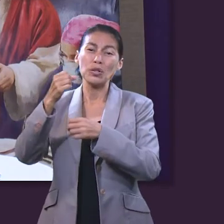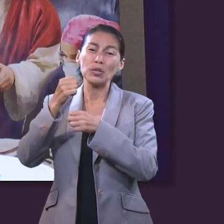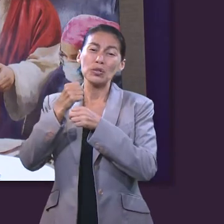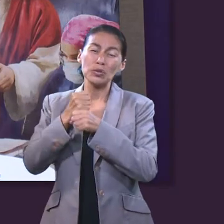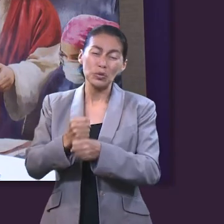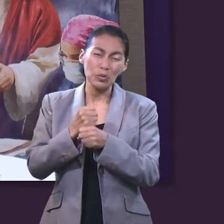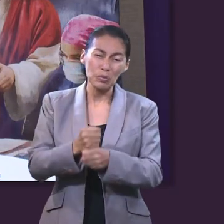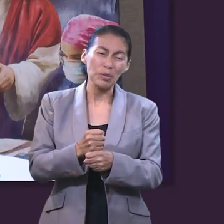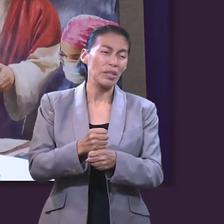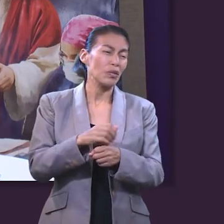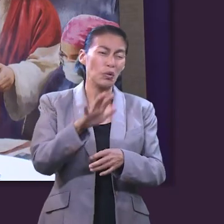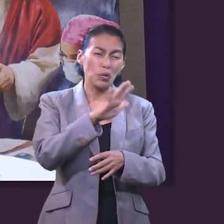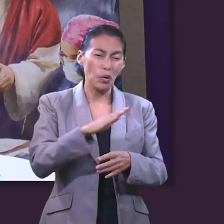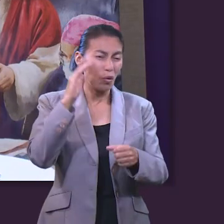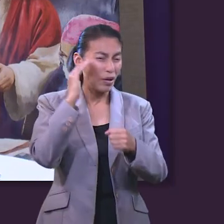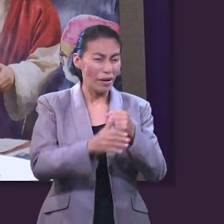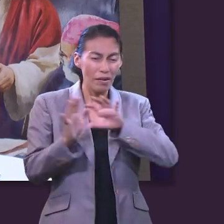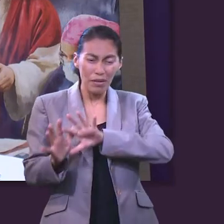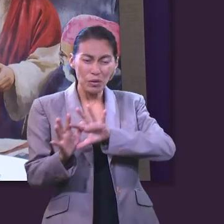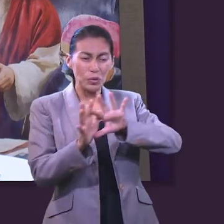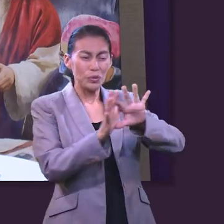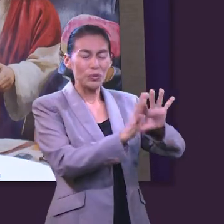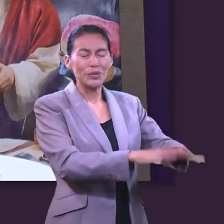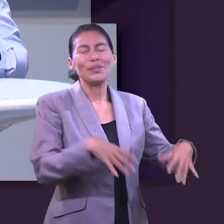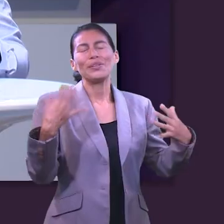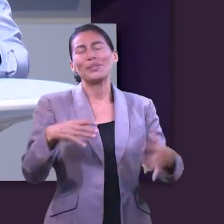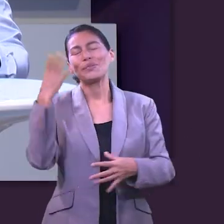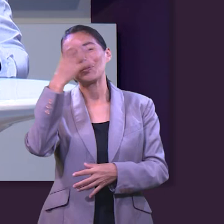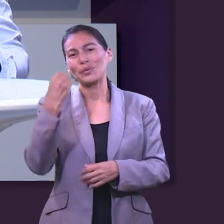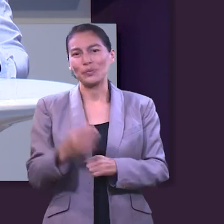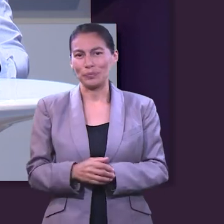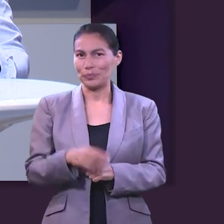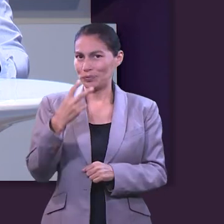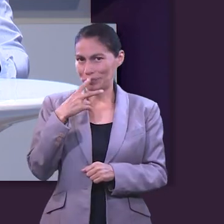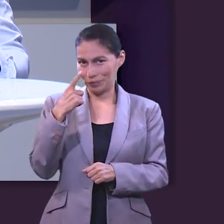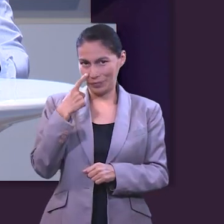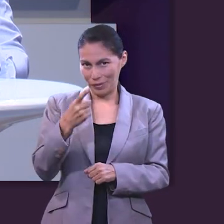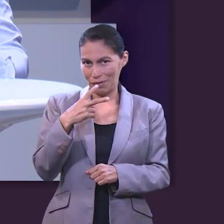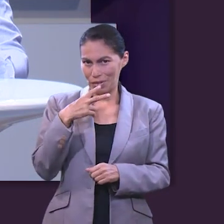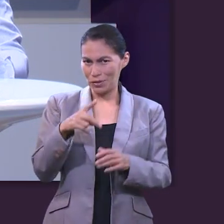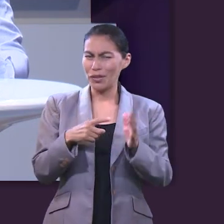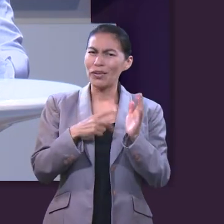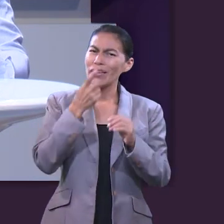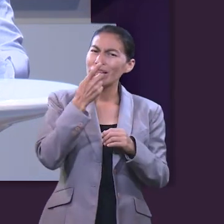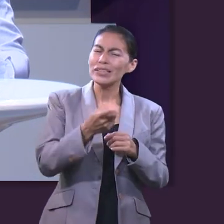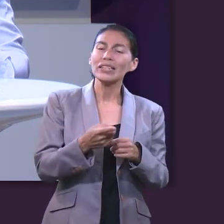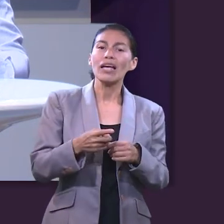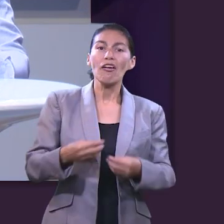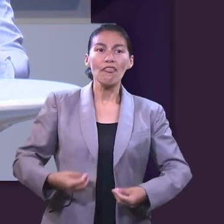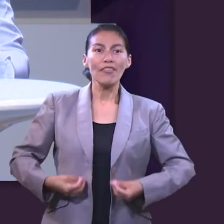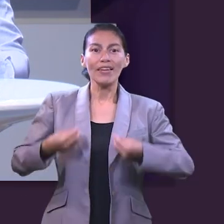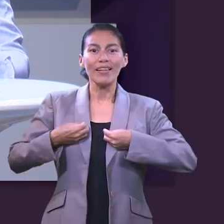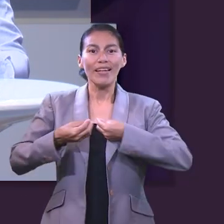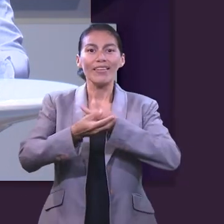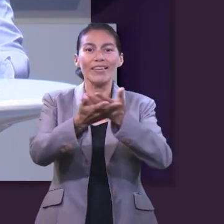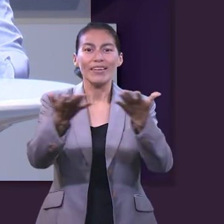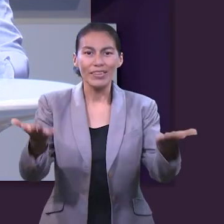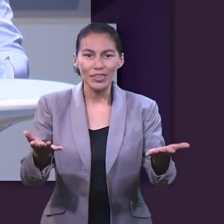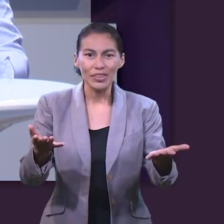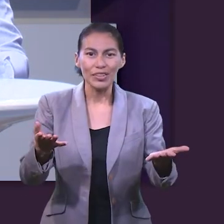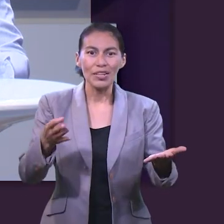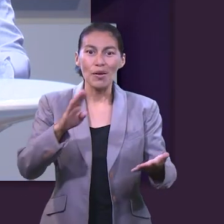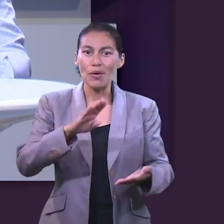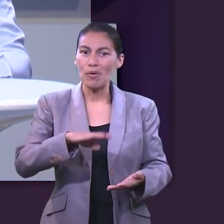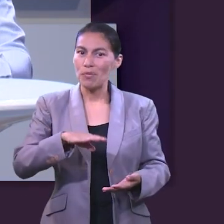sufrimiento, las pruebas y el dolor quedarán atrás. Repito el texto, les doy vida eterna y no perecerán jamás,